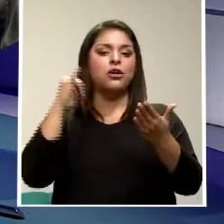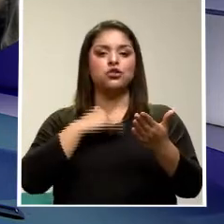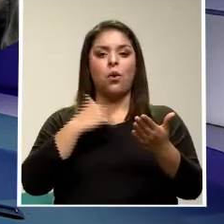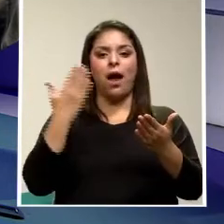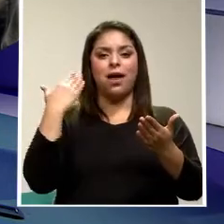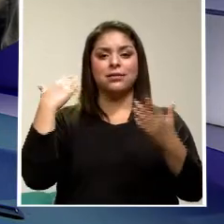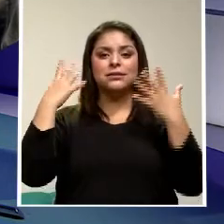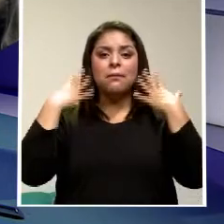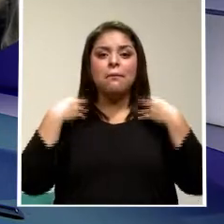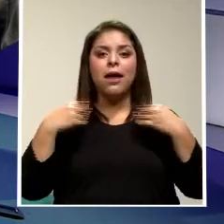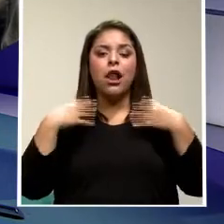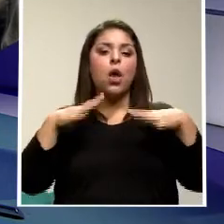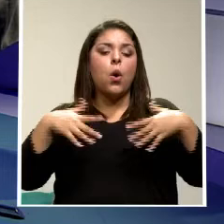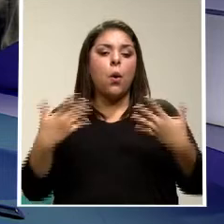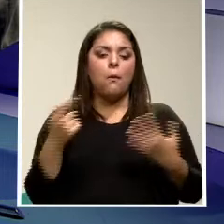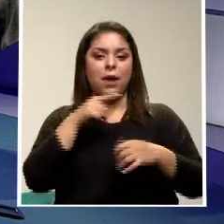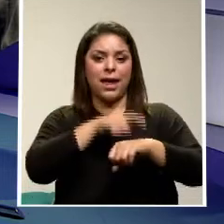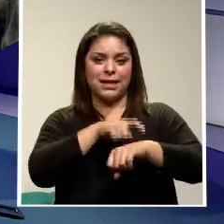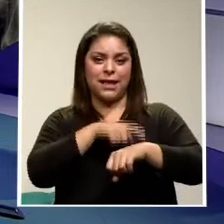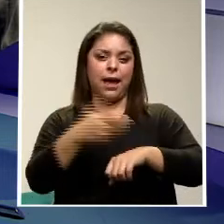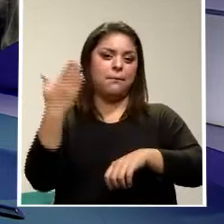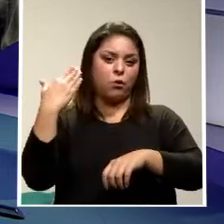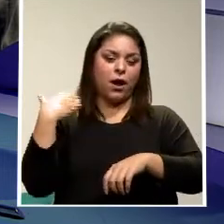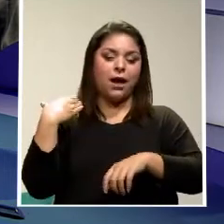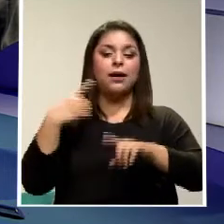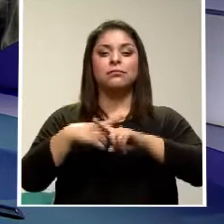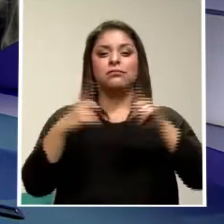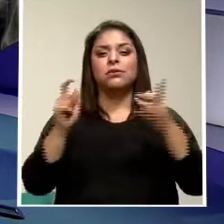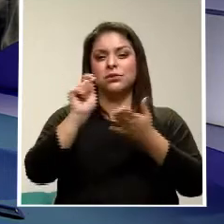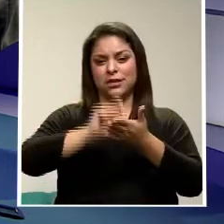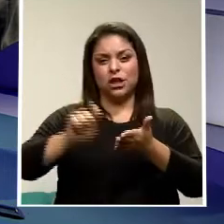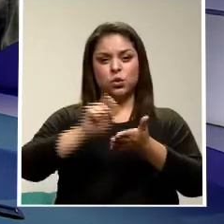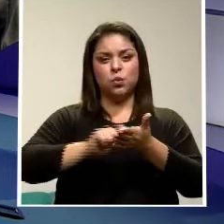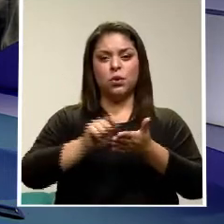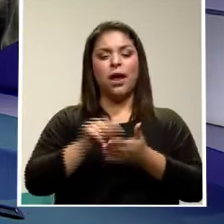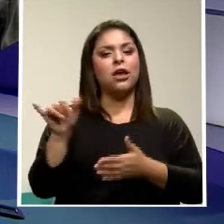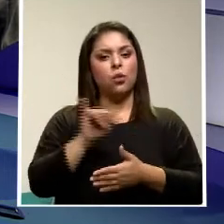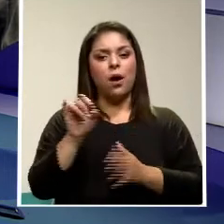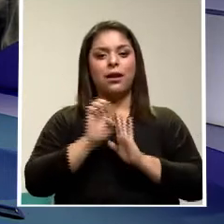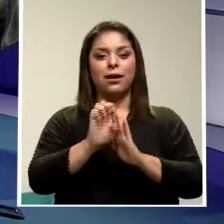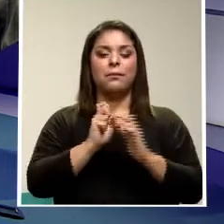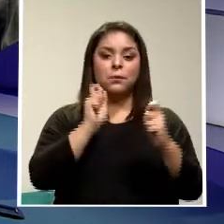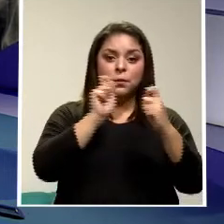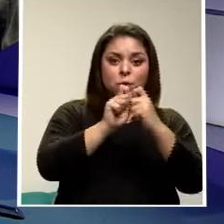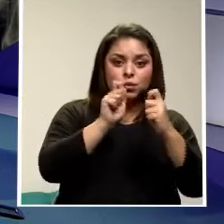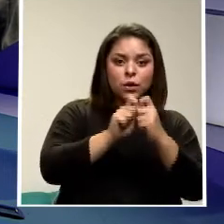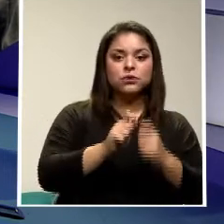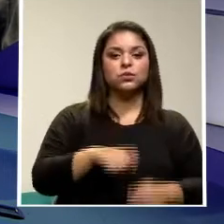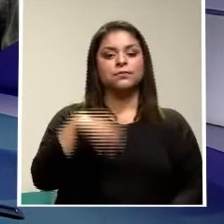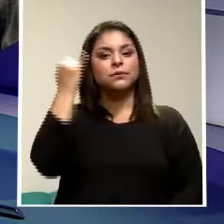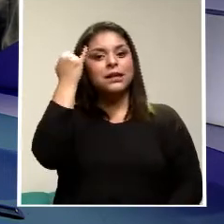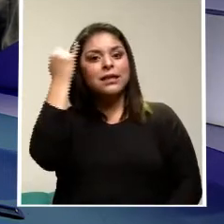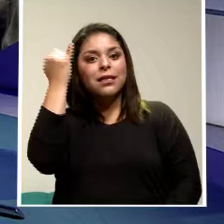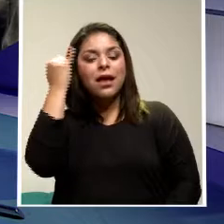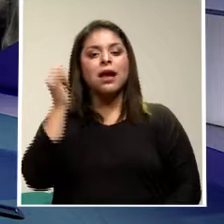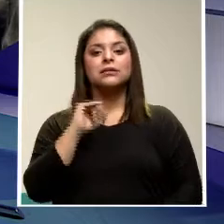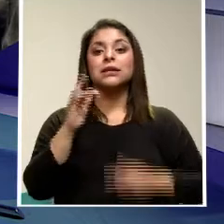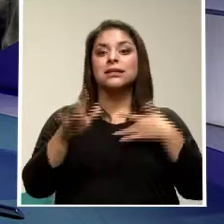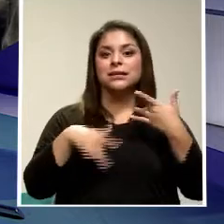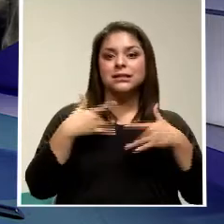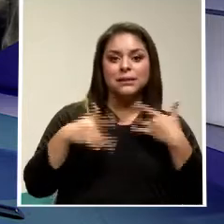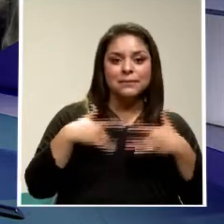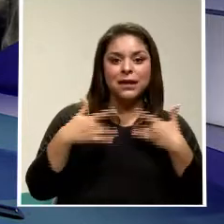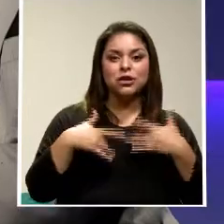En la escritura, yo no sé si te pasa, pero en la puntuación, en las ideas, en los sentimientos que